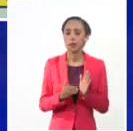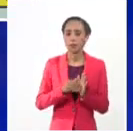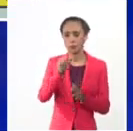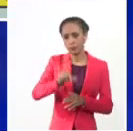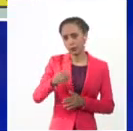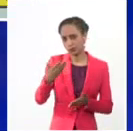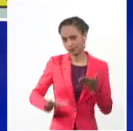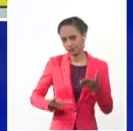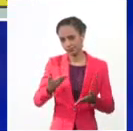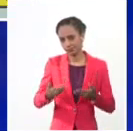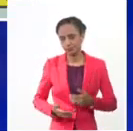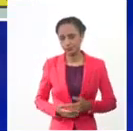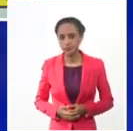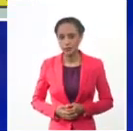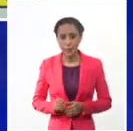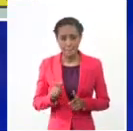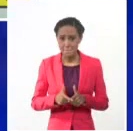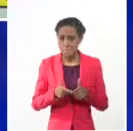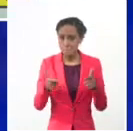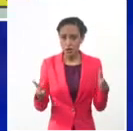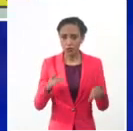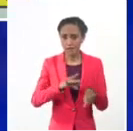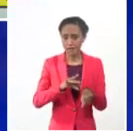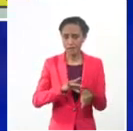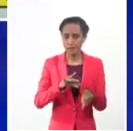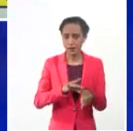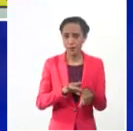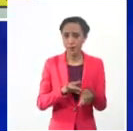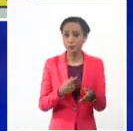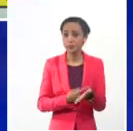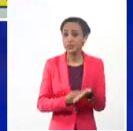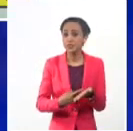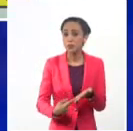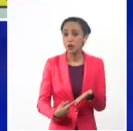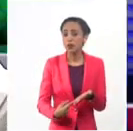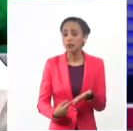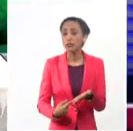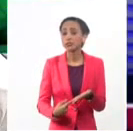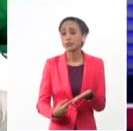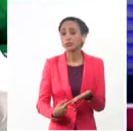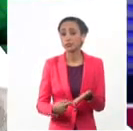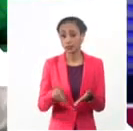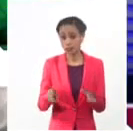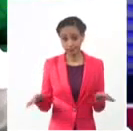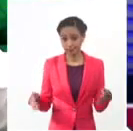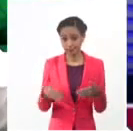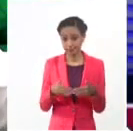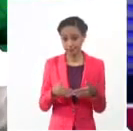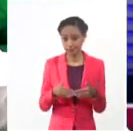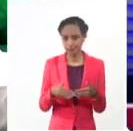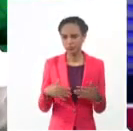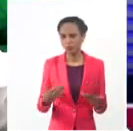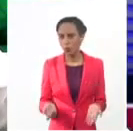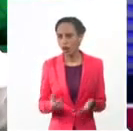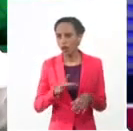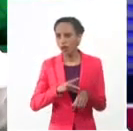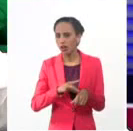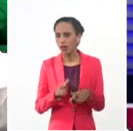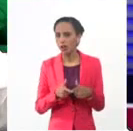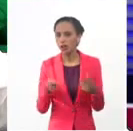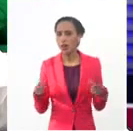Los mayores aportes a la incidencia durante la semana que terminamos, Holguín